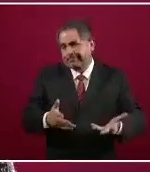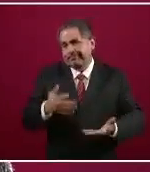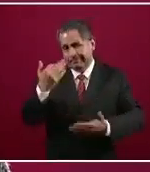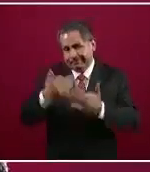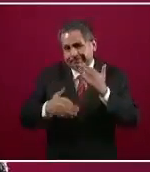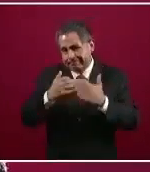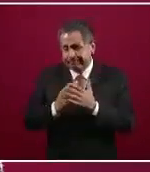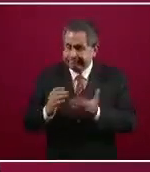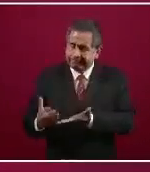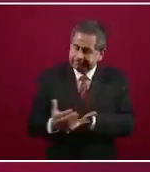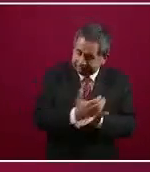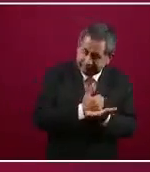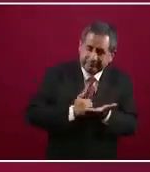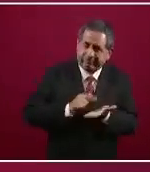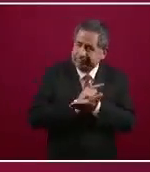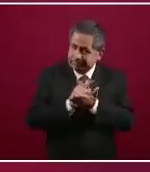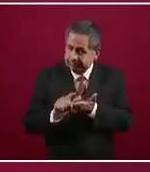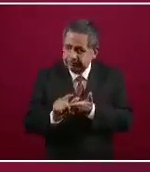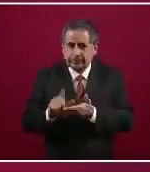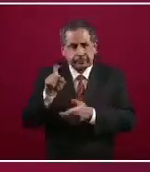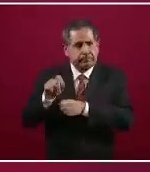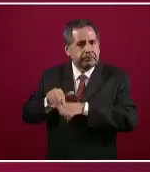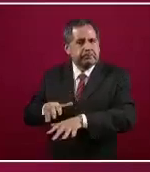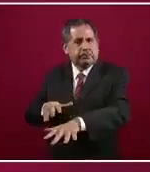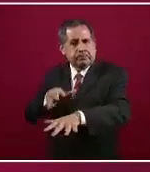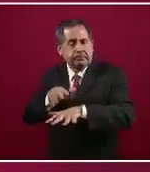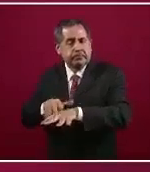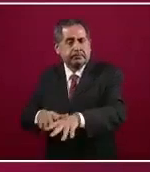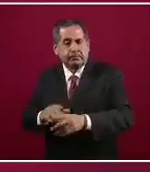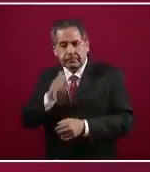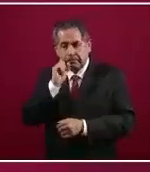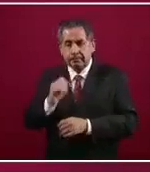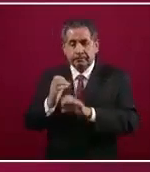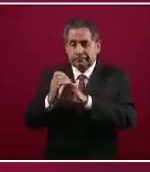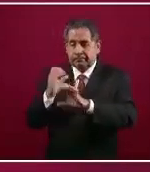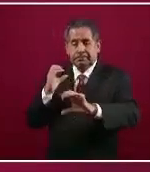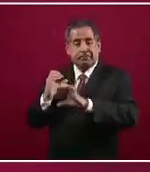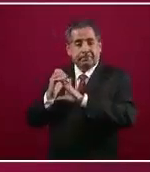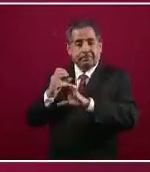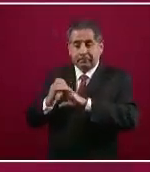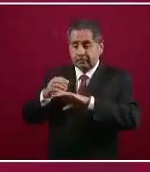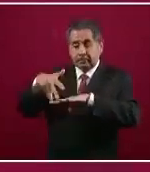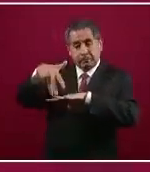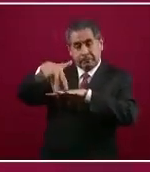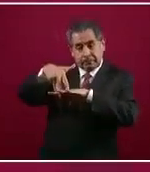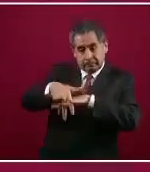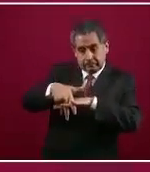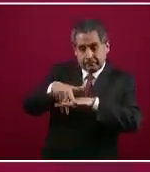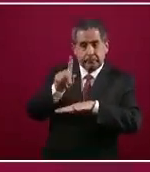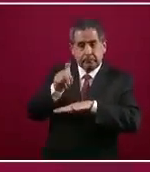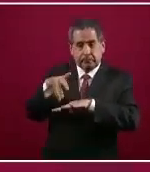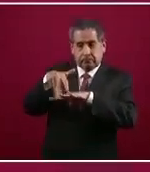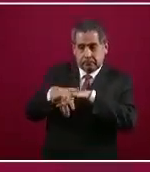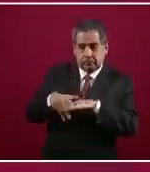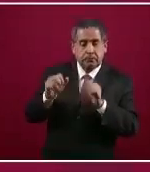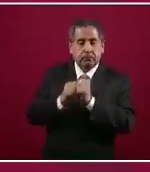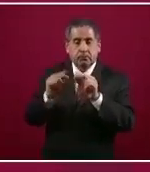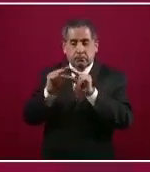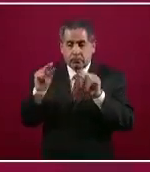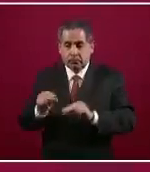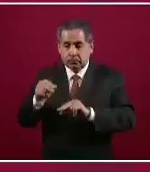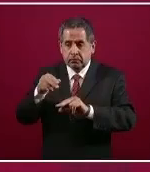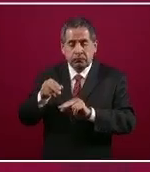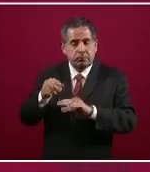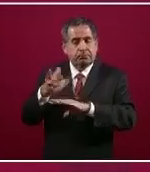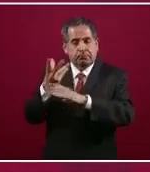tenemos que diseñar drenajes que dejen pasar el agua y retengan el granizo. Tenemos que cambiar la manera de pensar y nos vamos a inundar todos